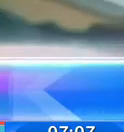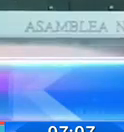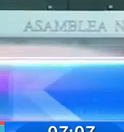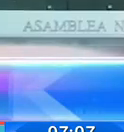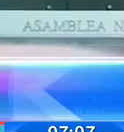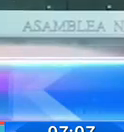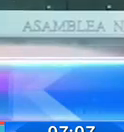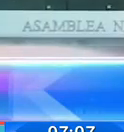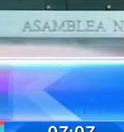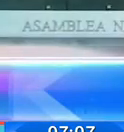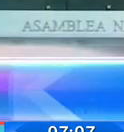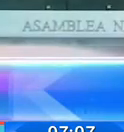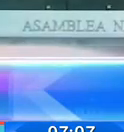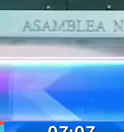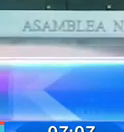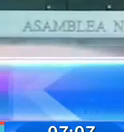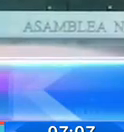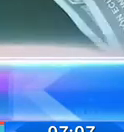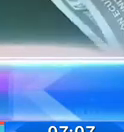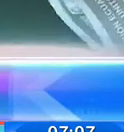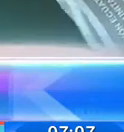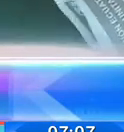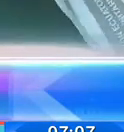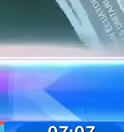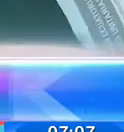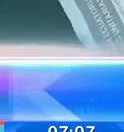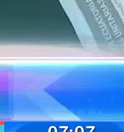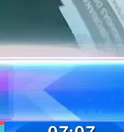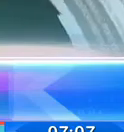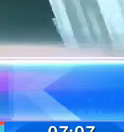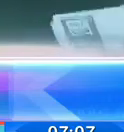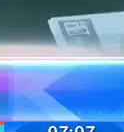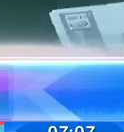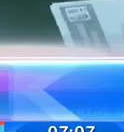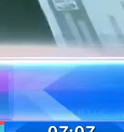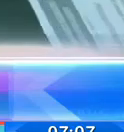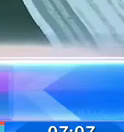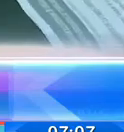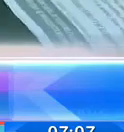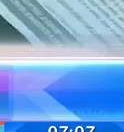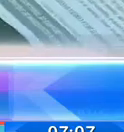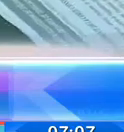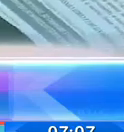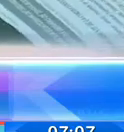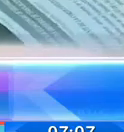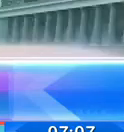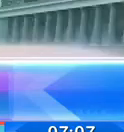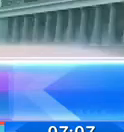méritos y oposición. Esto y más en un momento más al retornar a las 7:07 de la mañana.